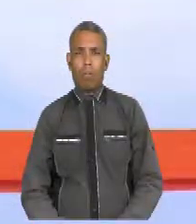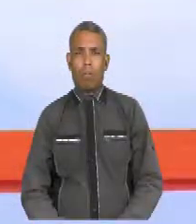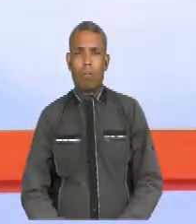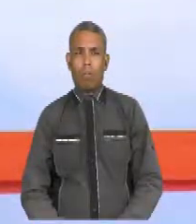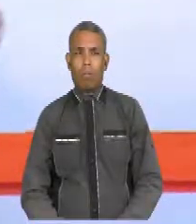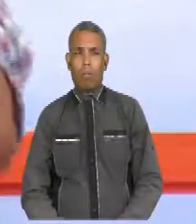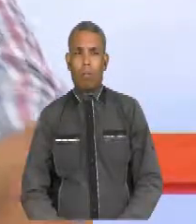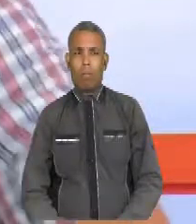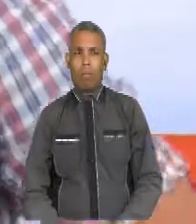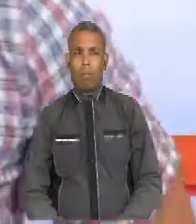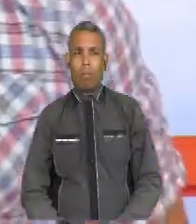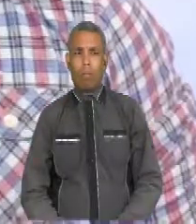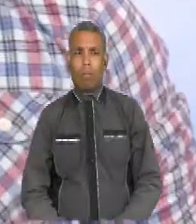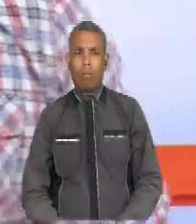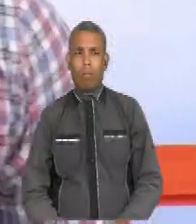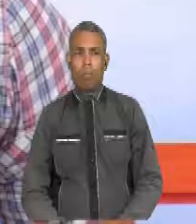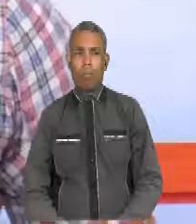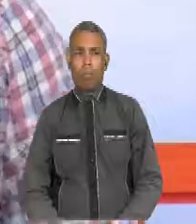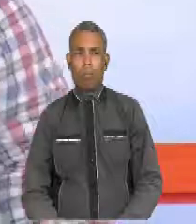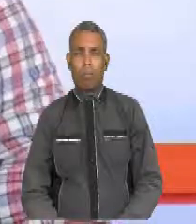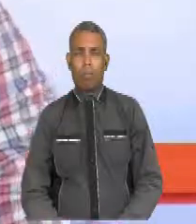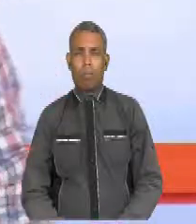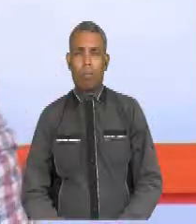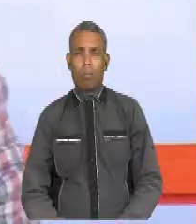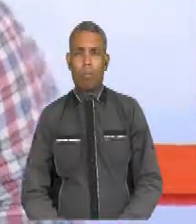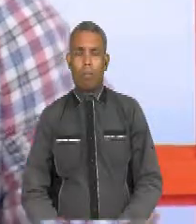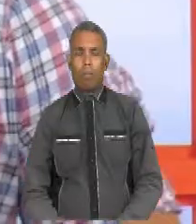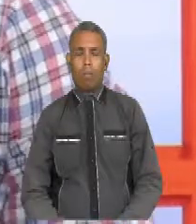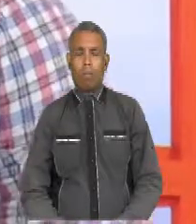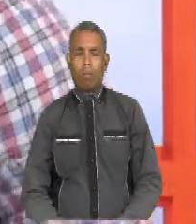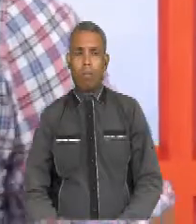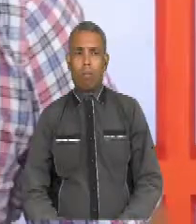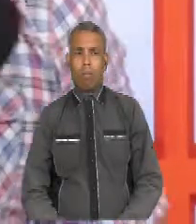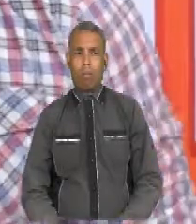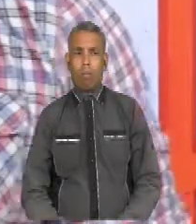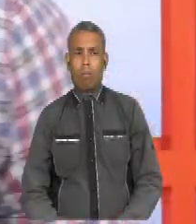No sé qué rayos pasa con mi dignidad.